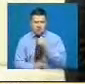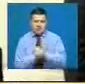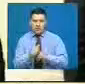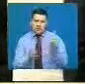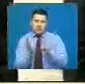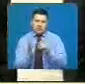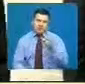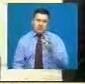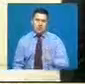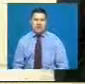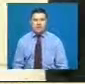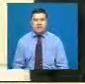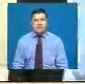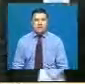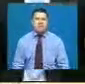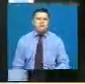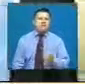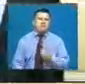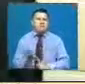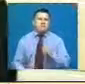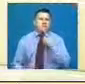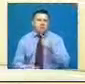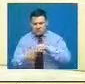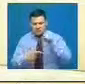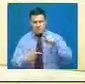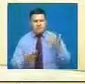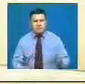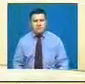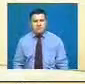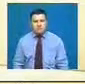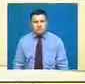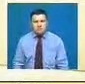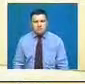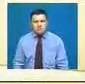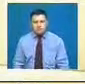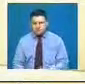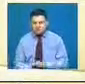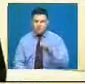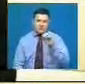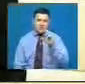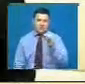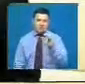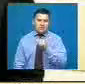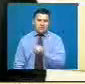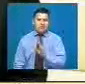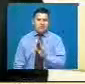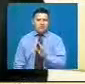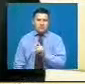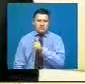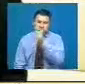2008. ¿Qué le dije yo como economista que soy? Al doctor Oscar Iván Zuluaga en medio de su